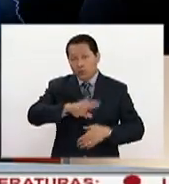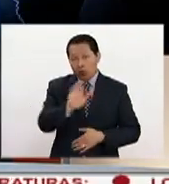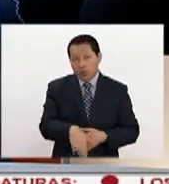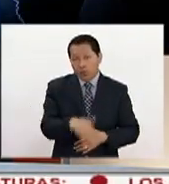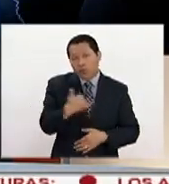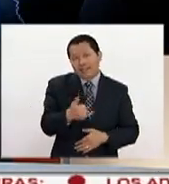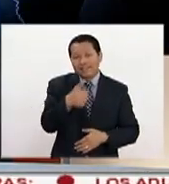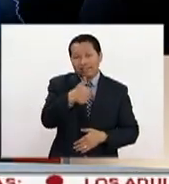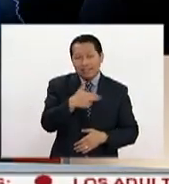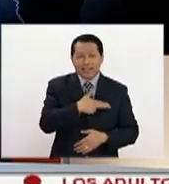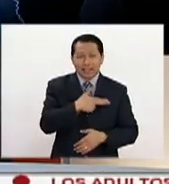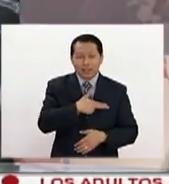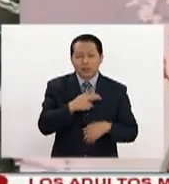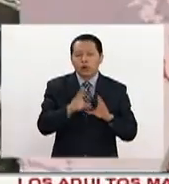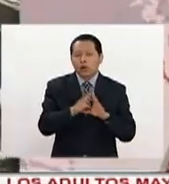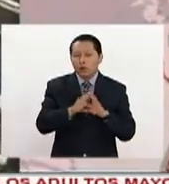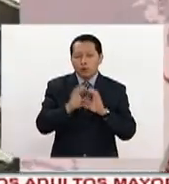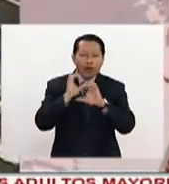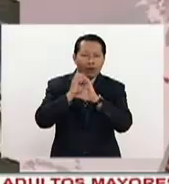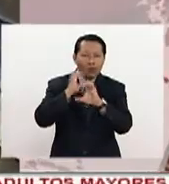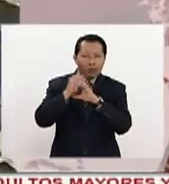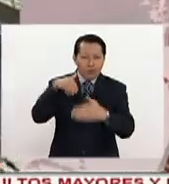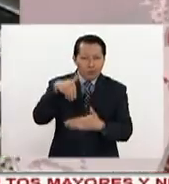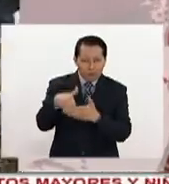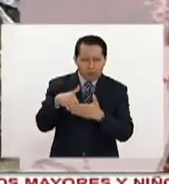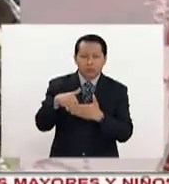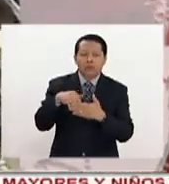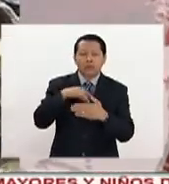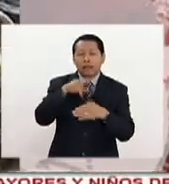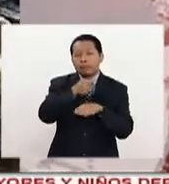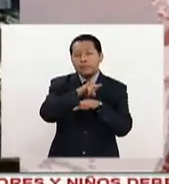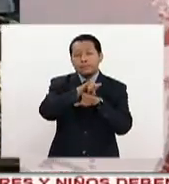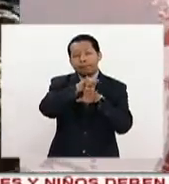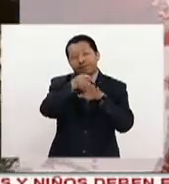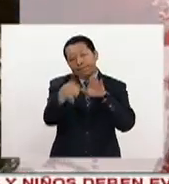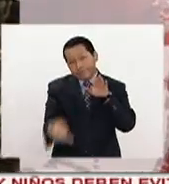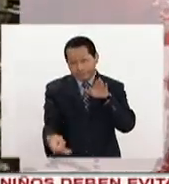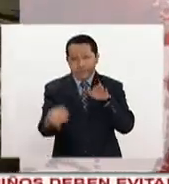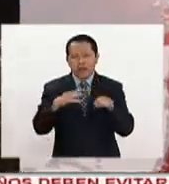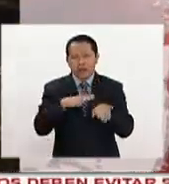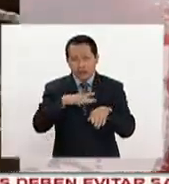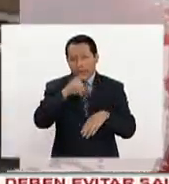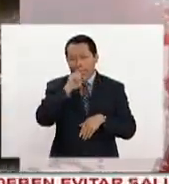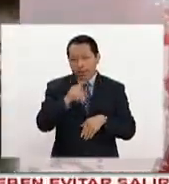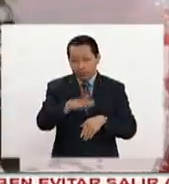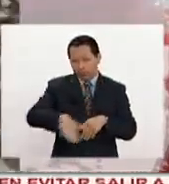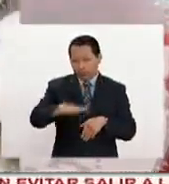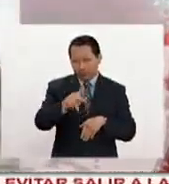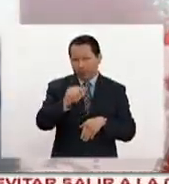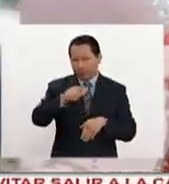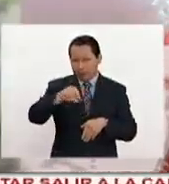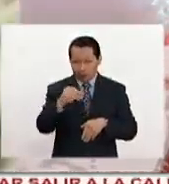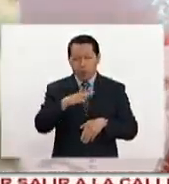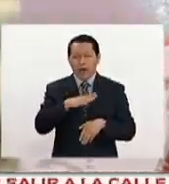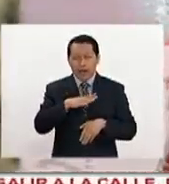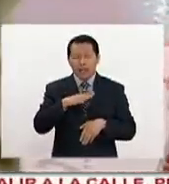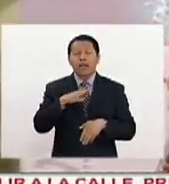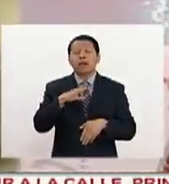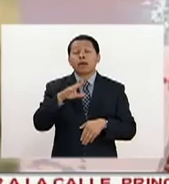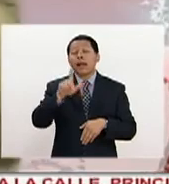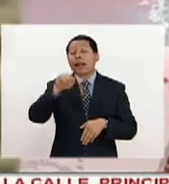6 resultaron heridas después de que un autobús de pasajeros cayó junto al mar en una zona conocida como Pasamayo, en el norte de Lima,